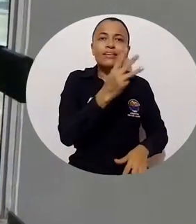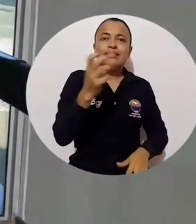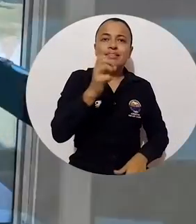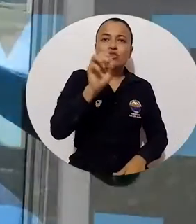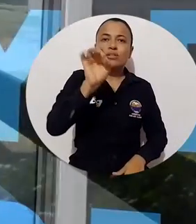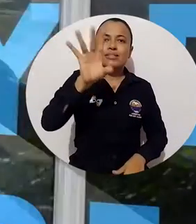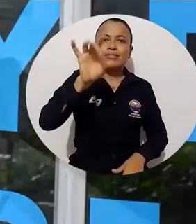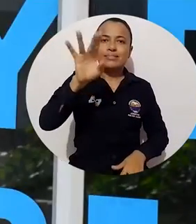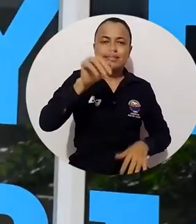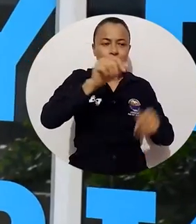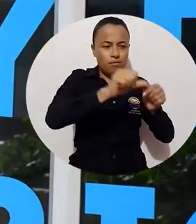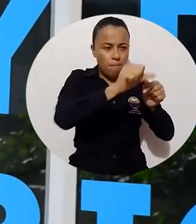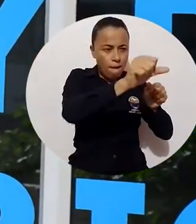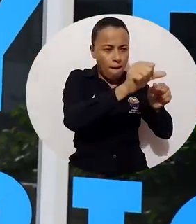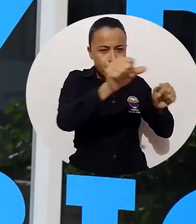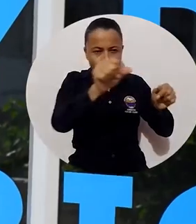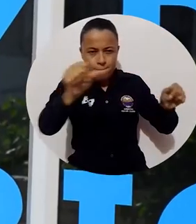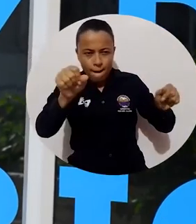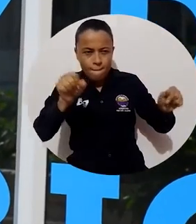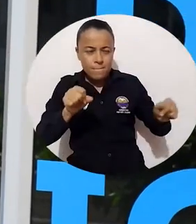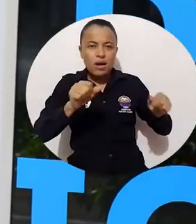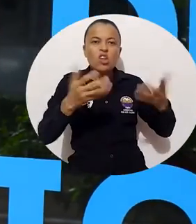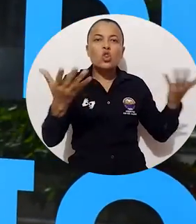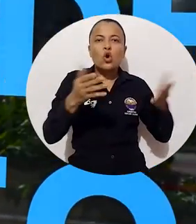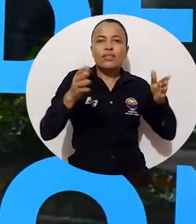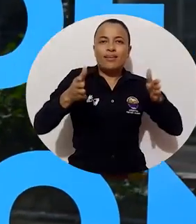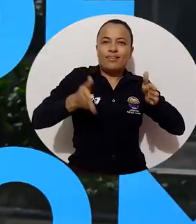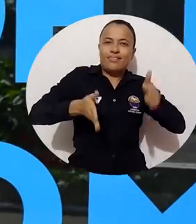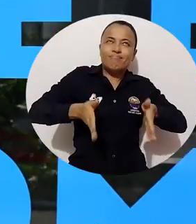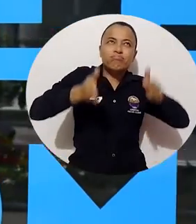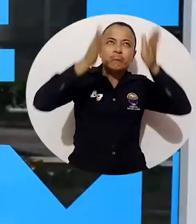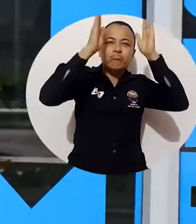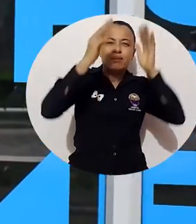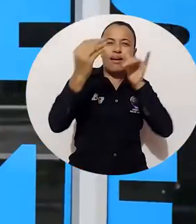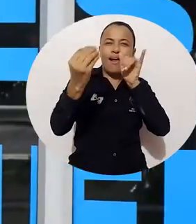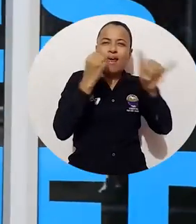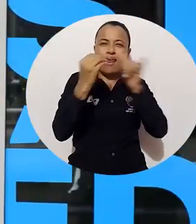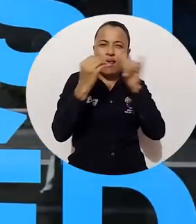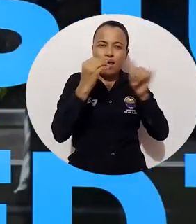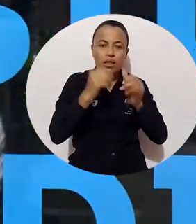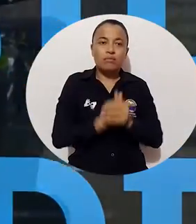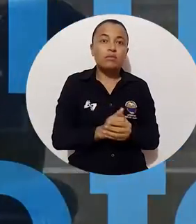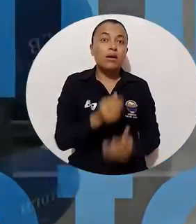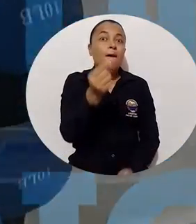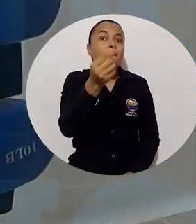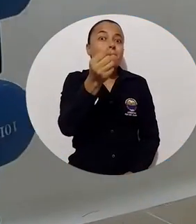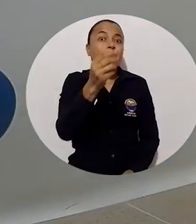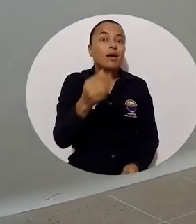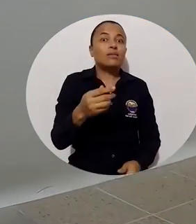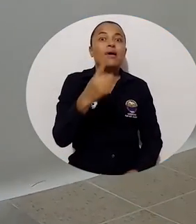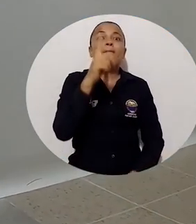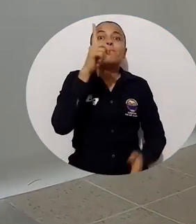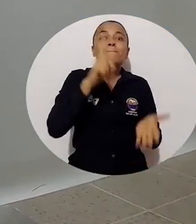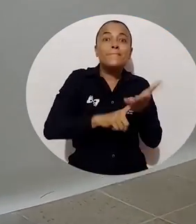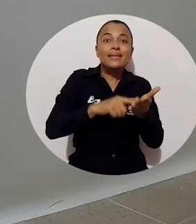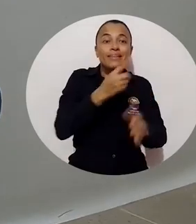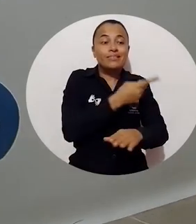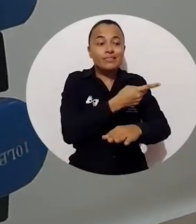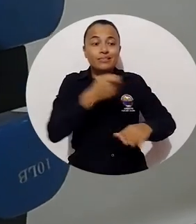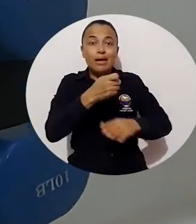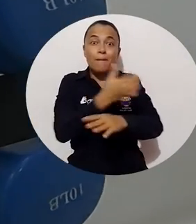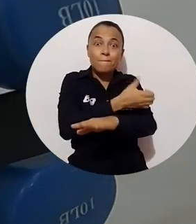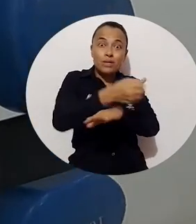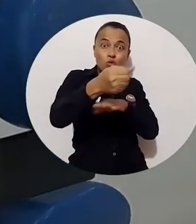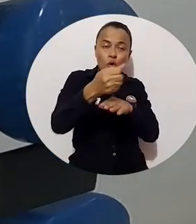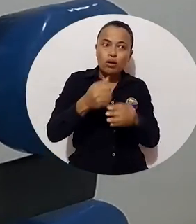metros cuadrados ubicados en el edificio de bienestar universitario, cuya inversión es superior a los 1.100 millones de pesos. Yo